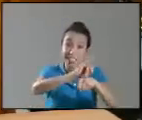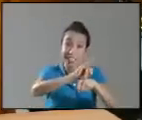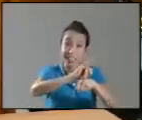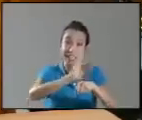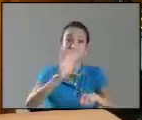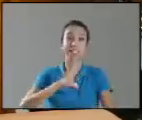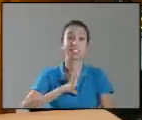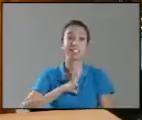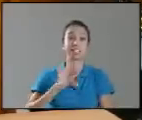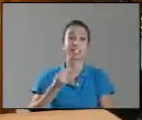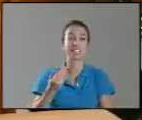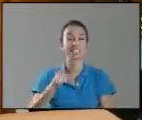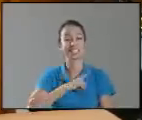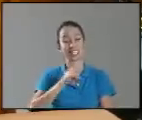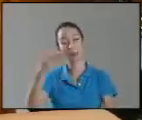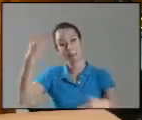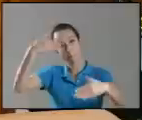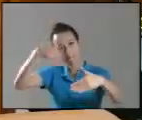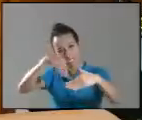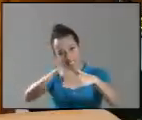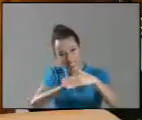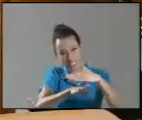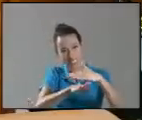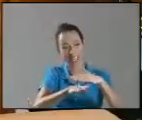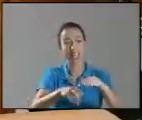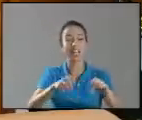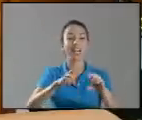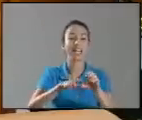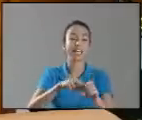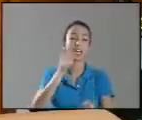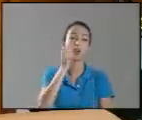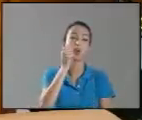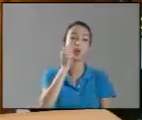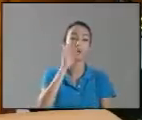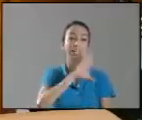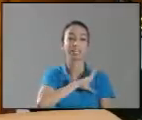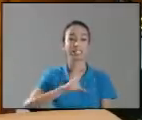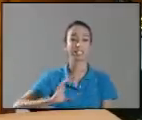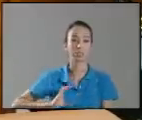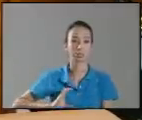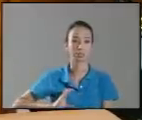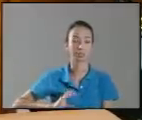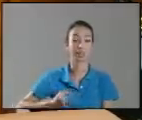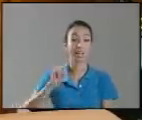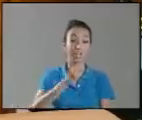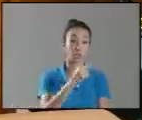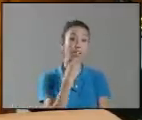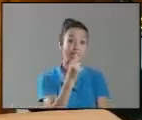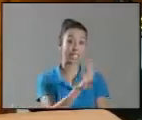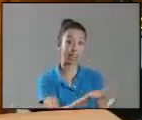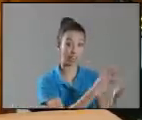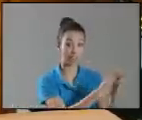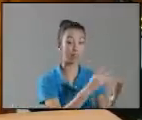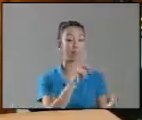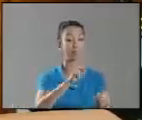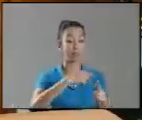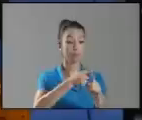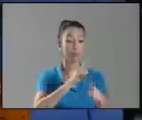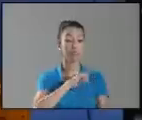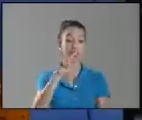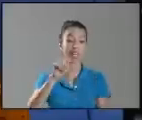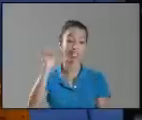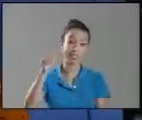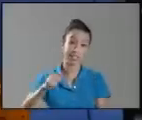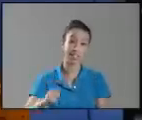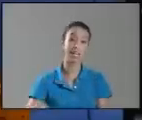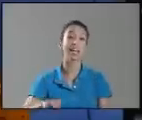Pero el final de los tiempos, la mujer iglesia, tiene que ser metida